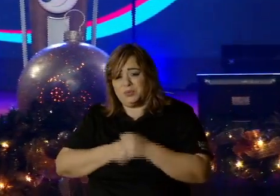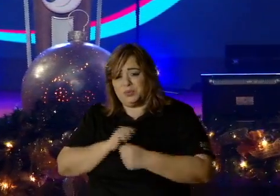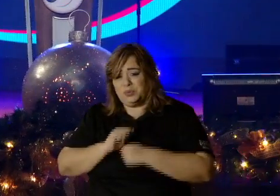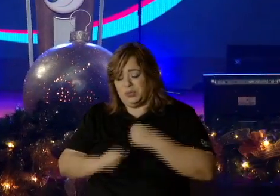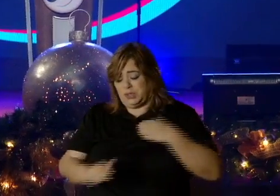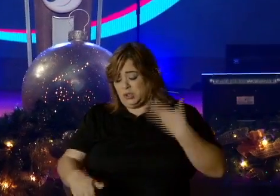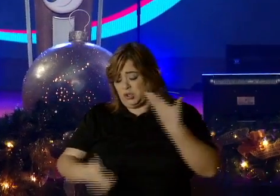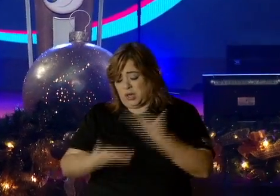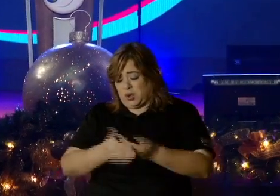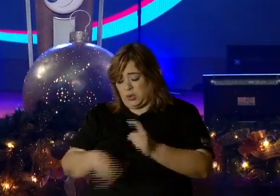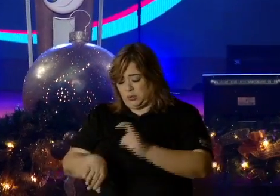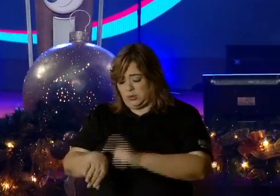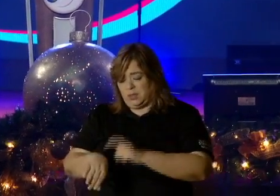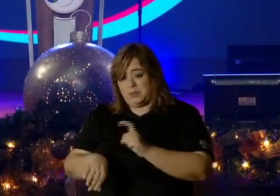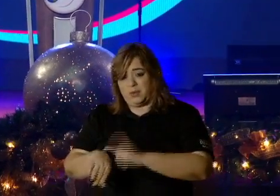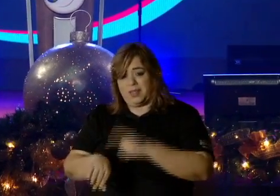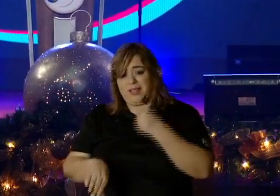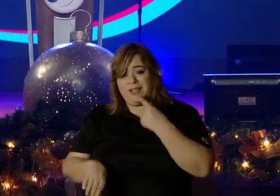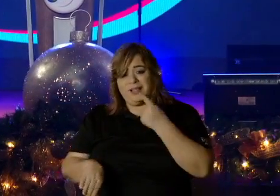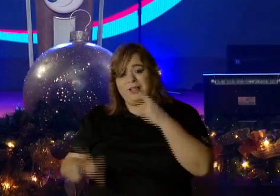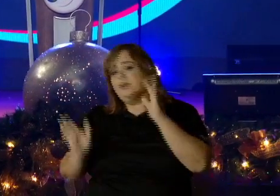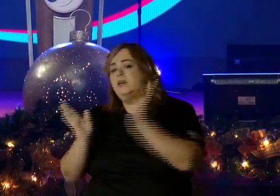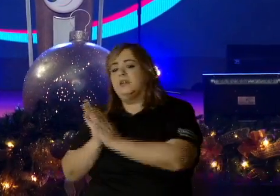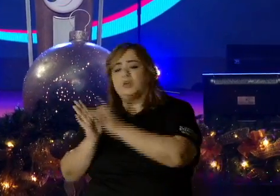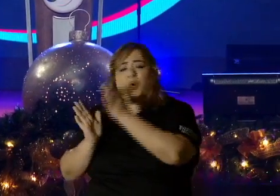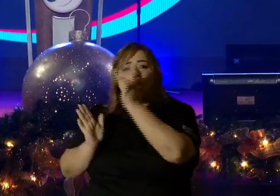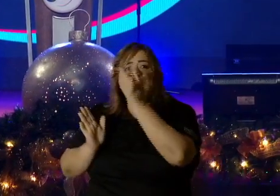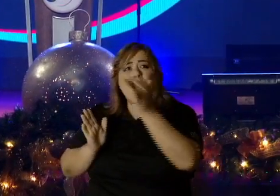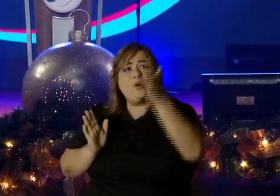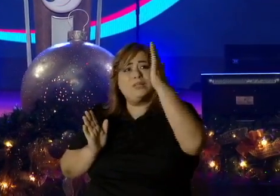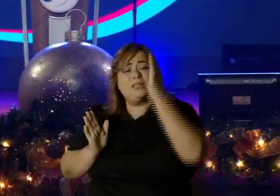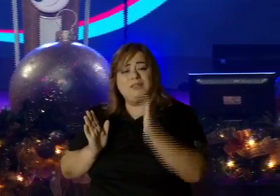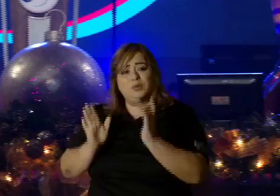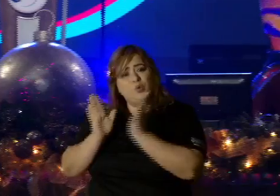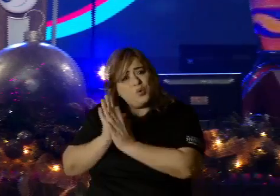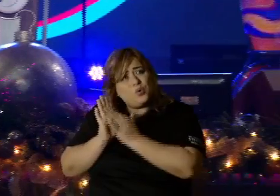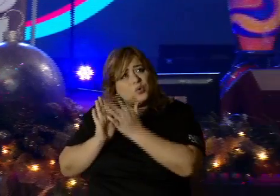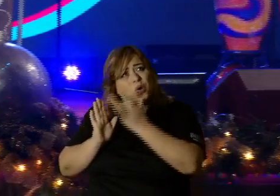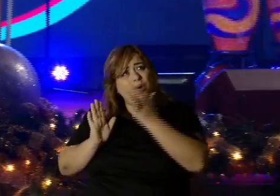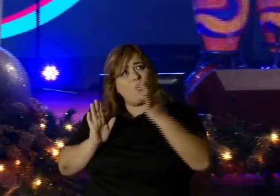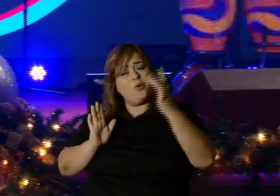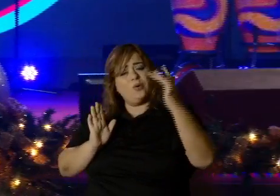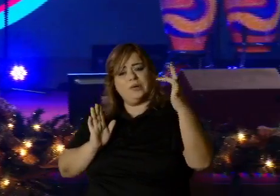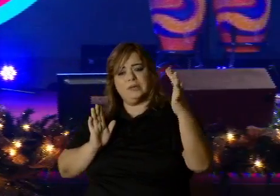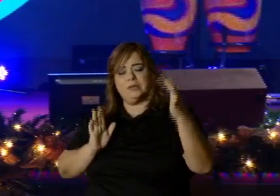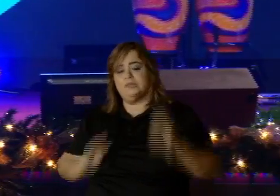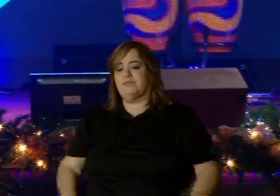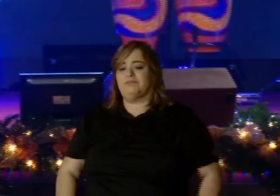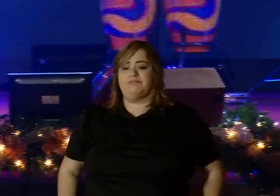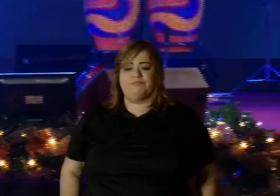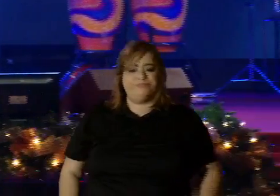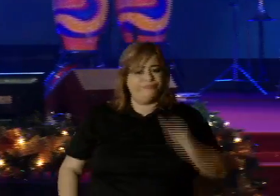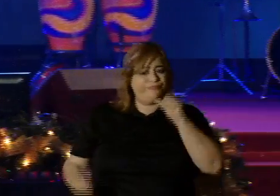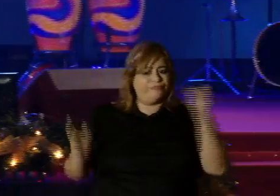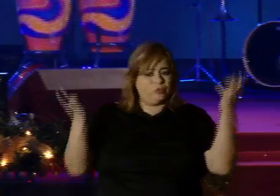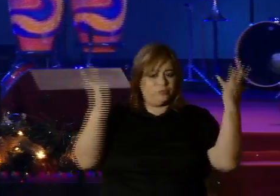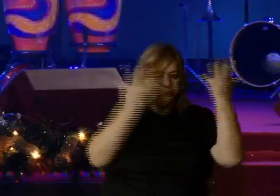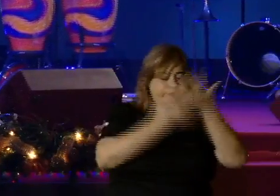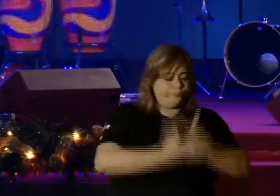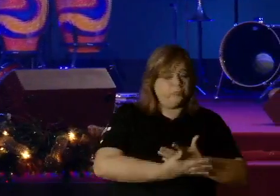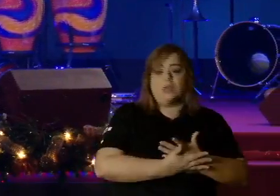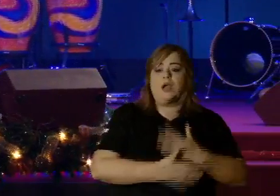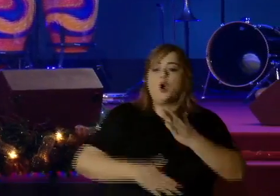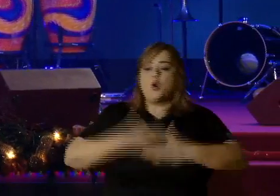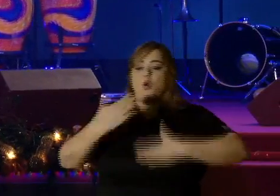se les dé gloria. ¿Y qué gloria? La gloria de Dios. En lugar de ceniza, óleo de